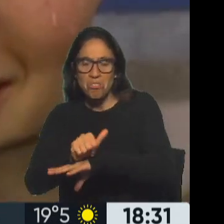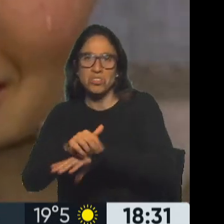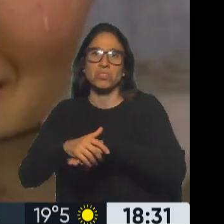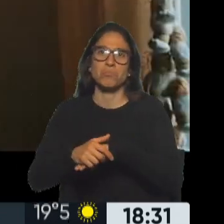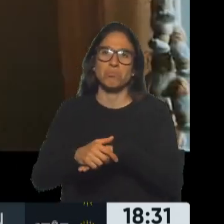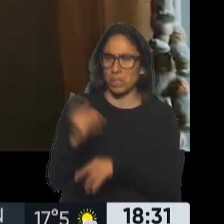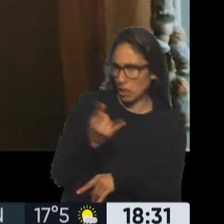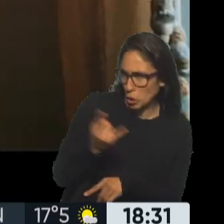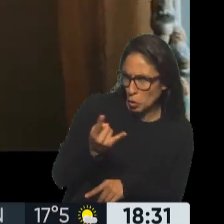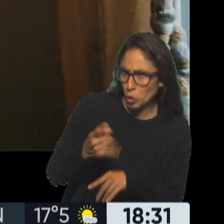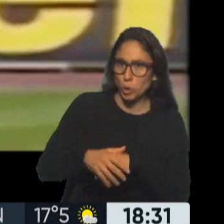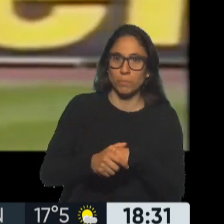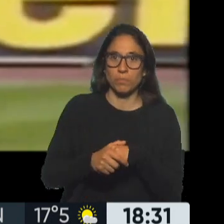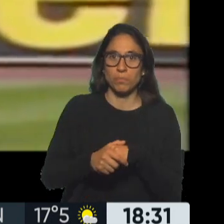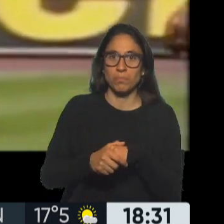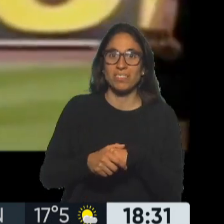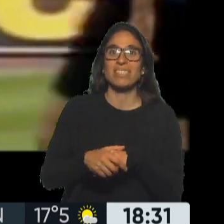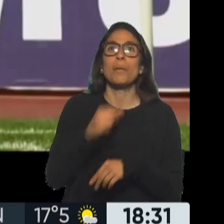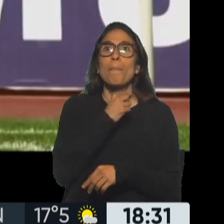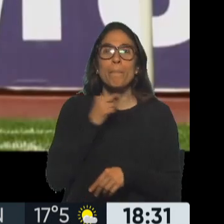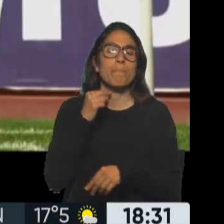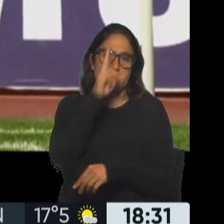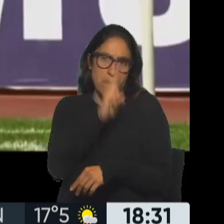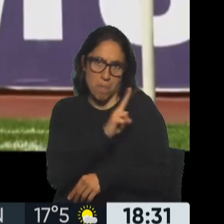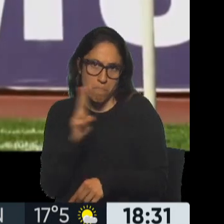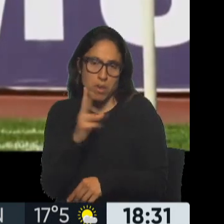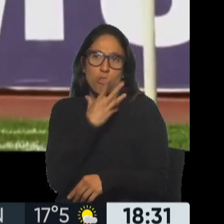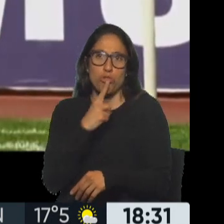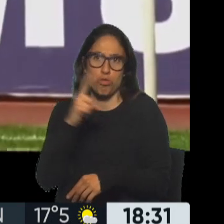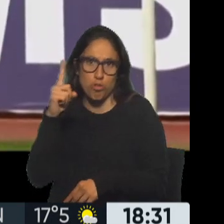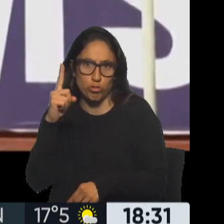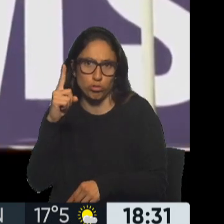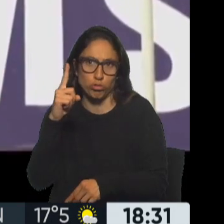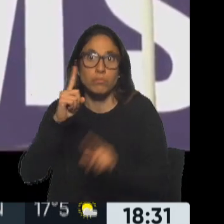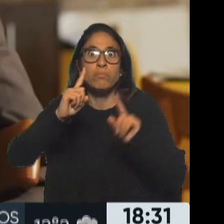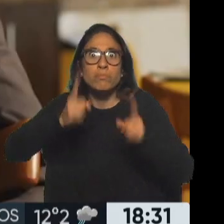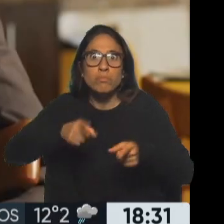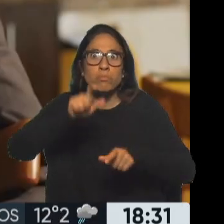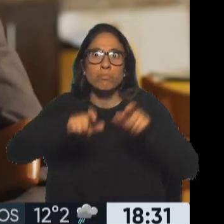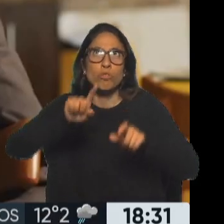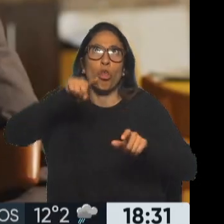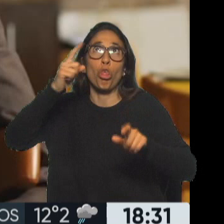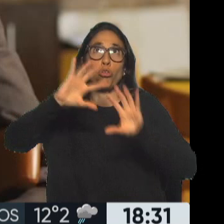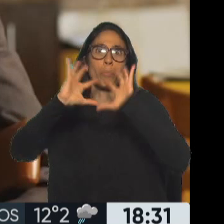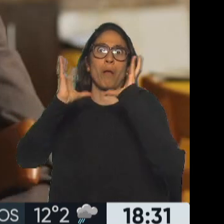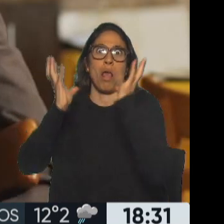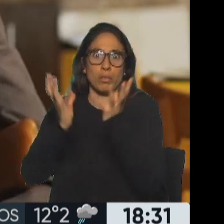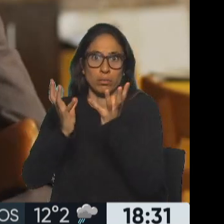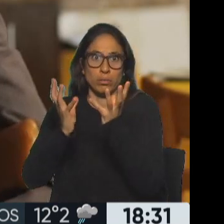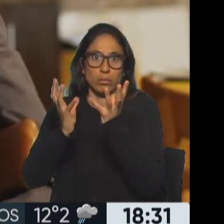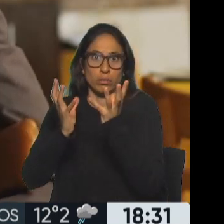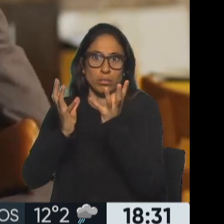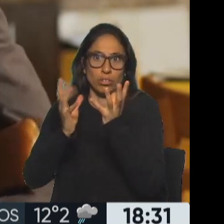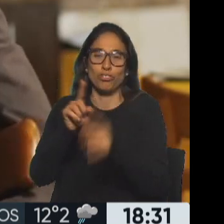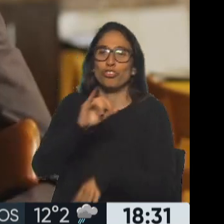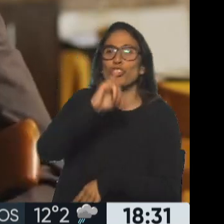santa, el papa, Dios y hasta extraterrestres. Zombies.